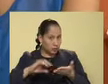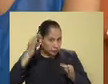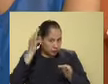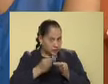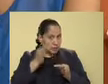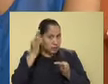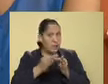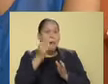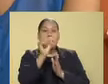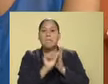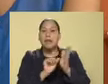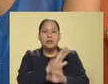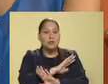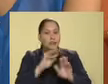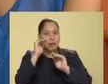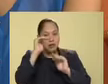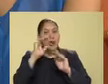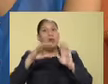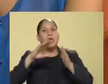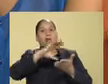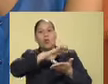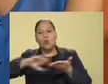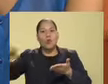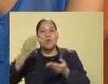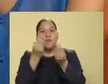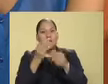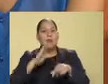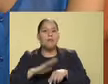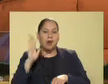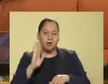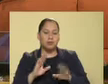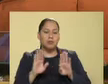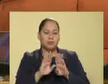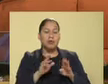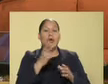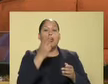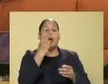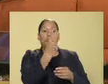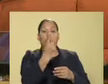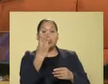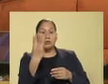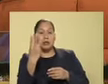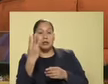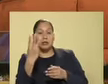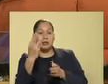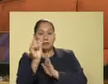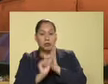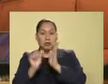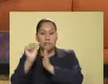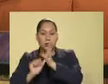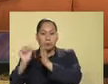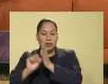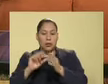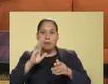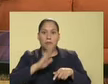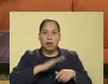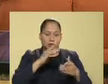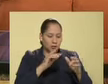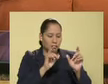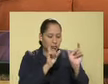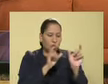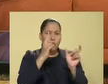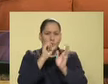mensualidad, porque ha pasado que a muchas gentes les descuentan 2 o 3 veces. Entonces, siempre hay que ser